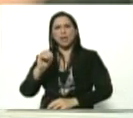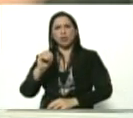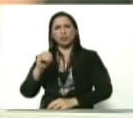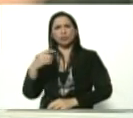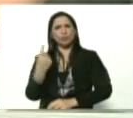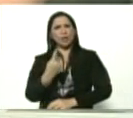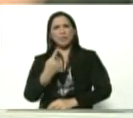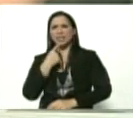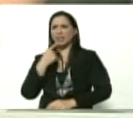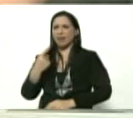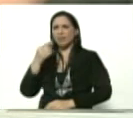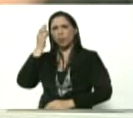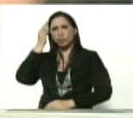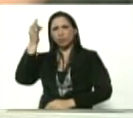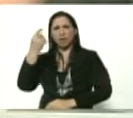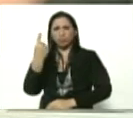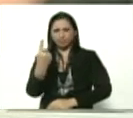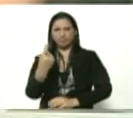consejo.